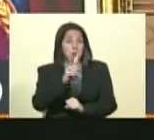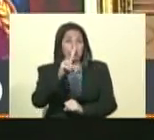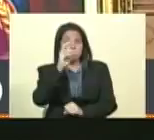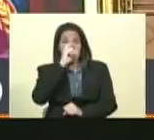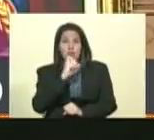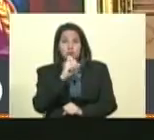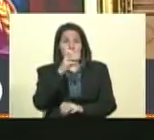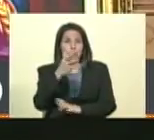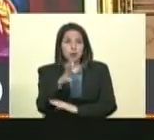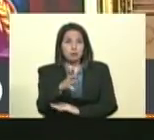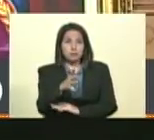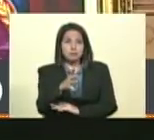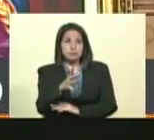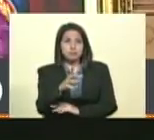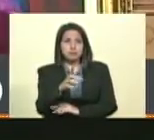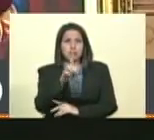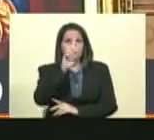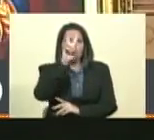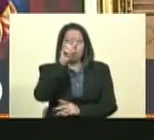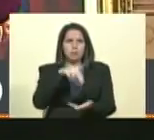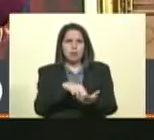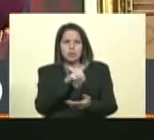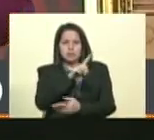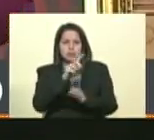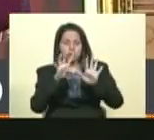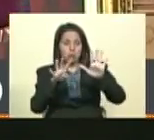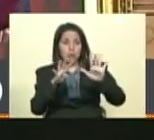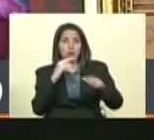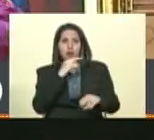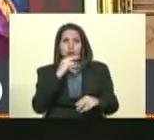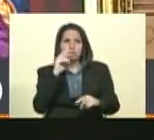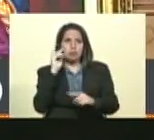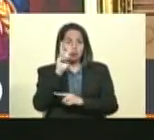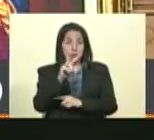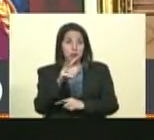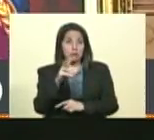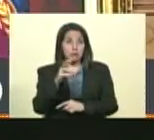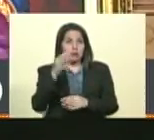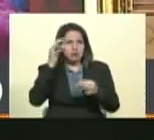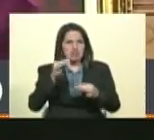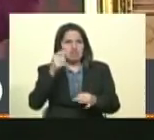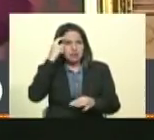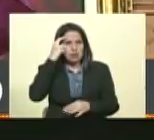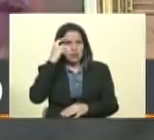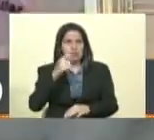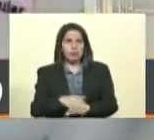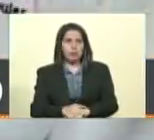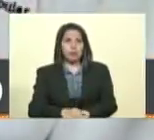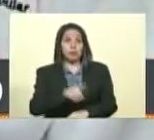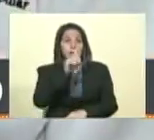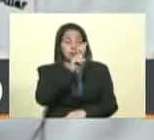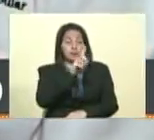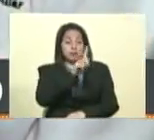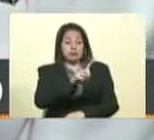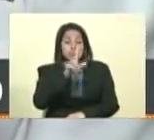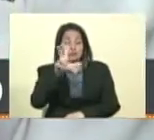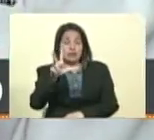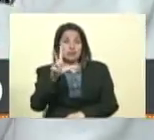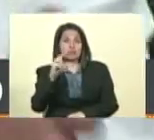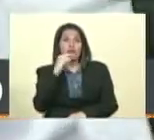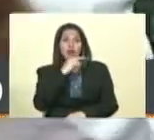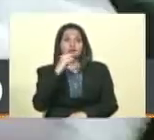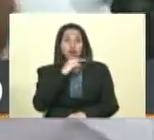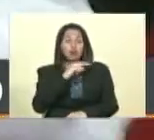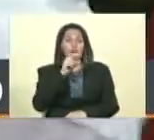máximo, en el 2019, nos podamos ver las caras en octubre, si quieres fijamos la fecha ya. El 13 de octubre del 2019 nos vemos